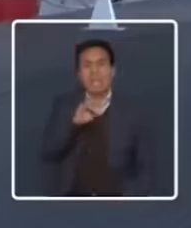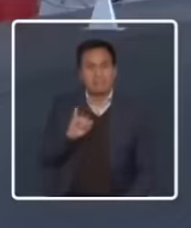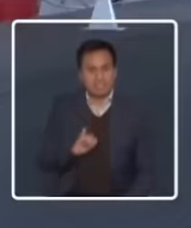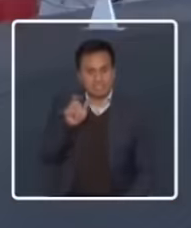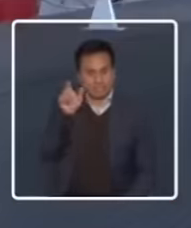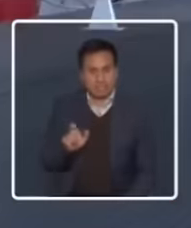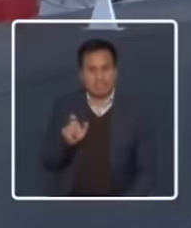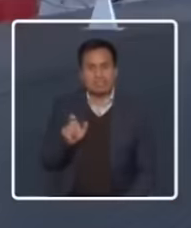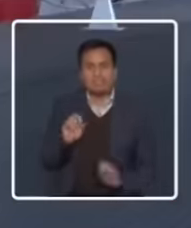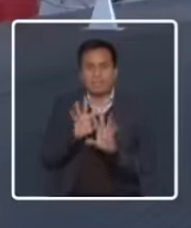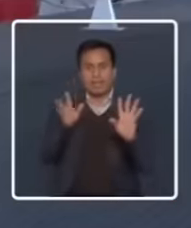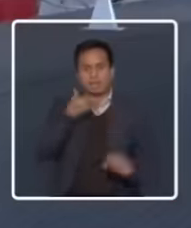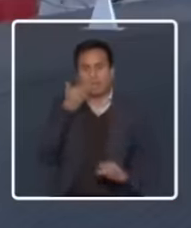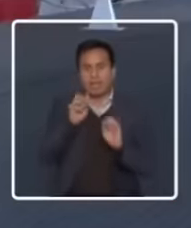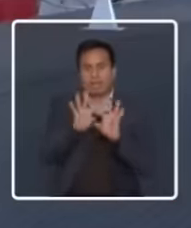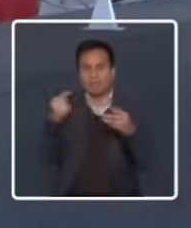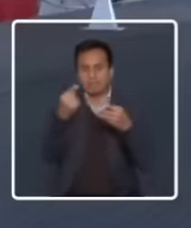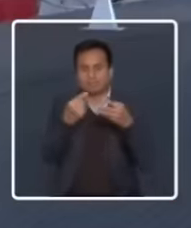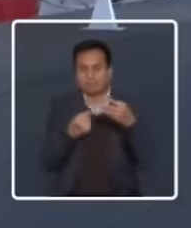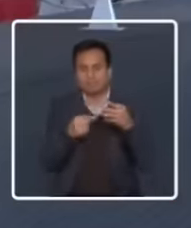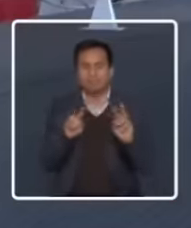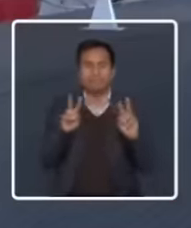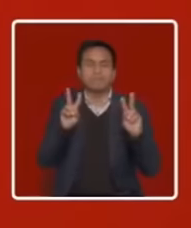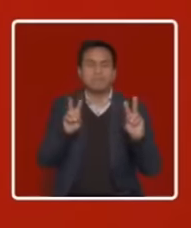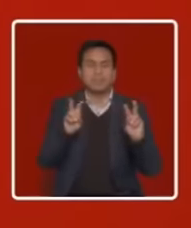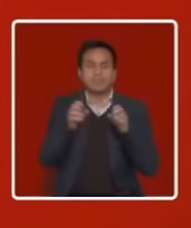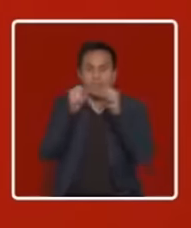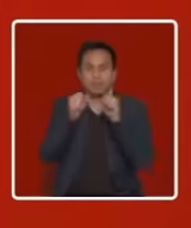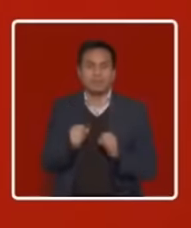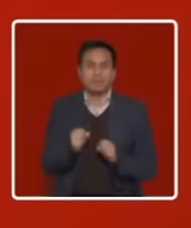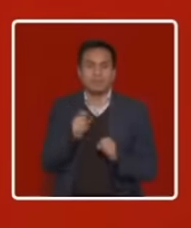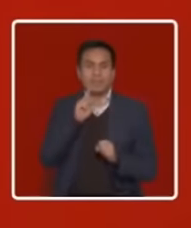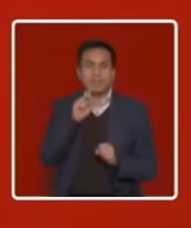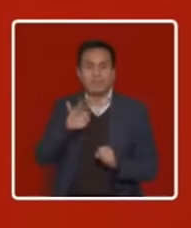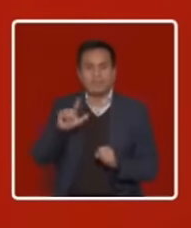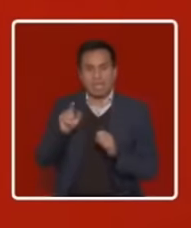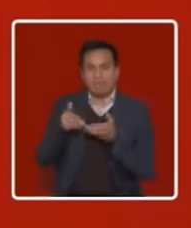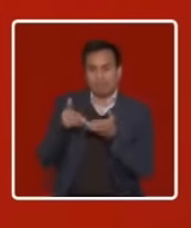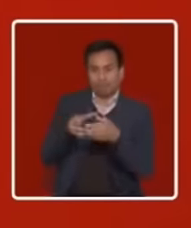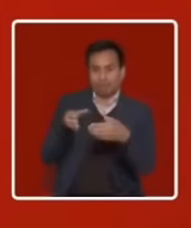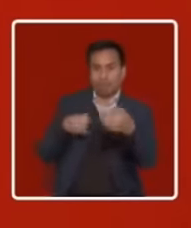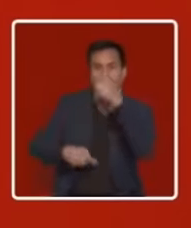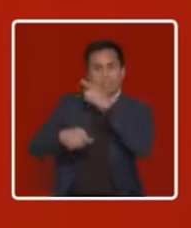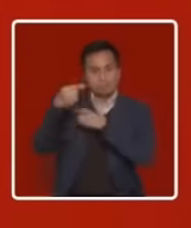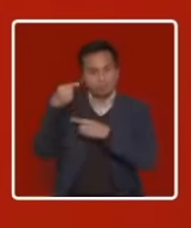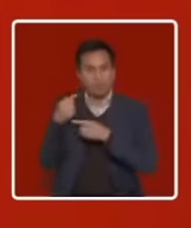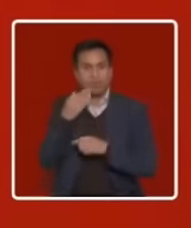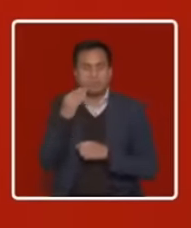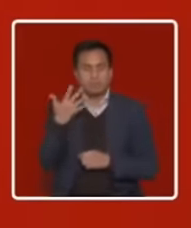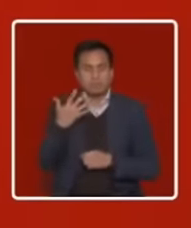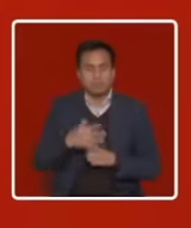por sus claras palabras respecto a las capacidades del Biel, a su historia y a su